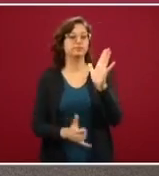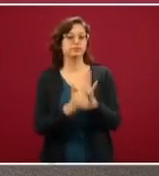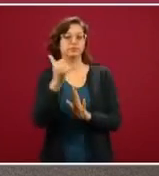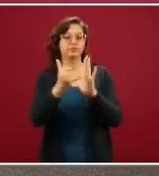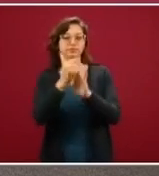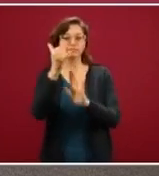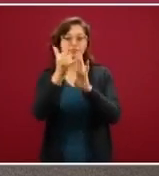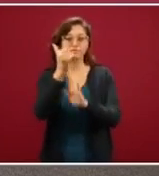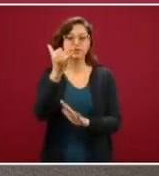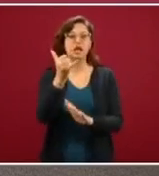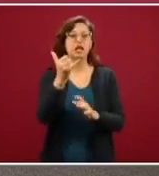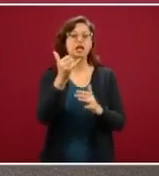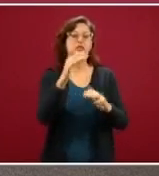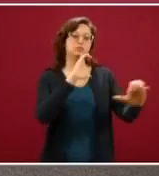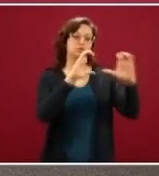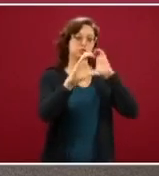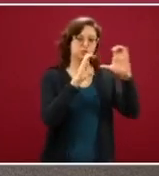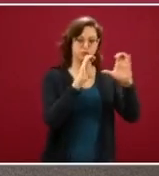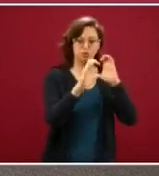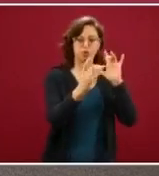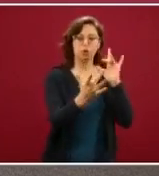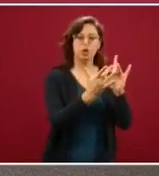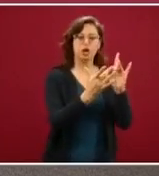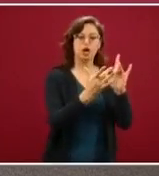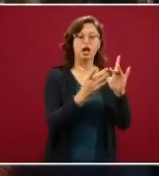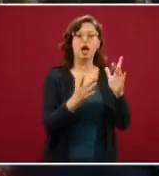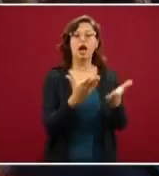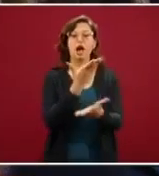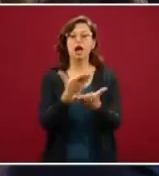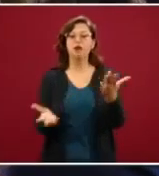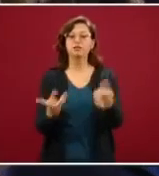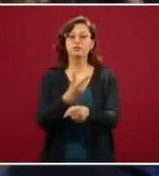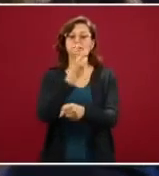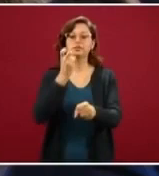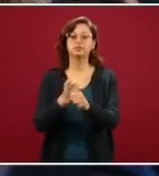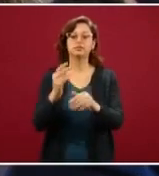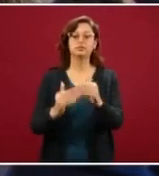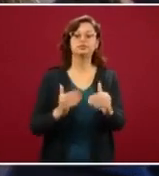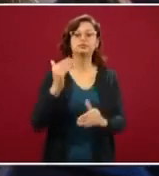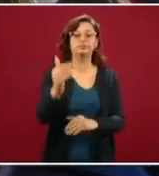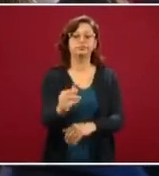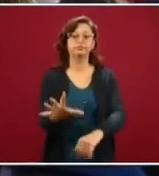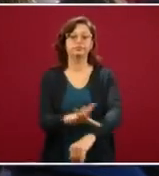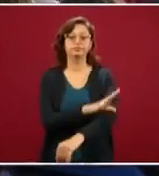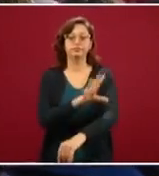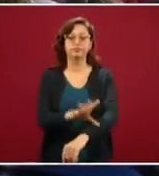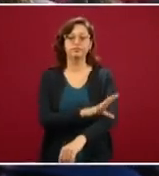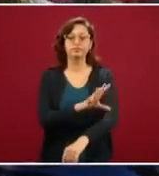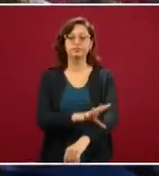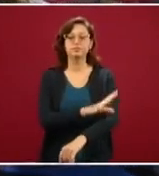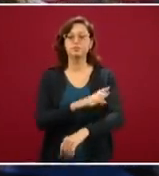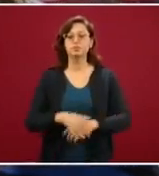en comunicación, ahora viene lo relacionado con el sector energético.